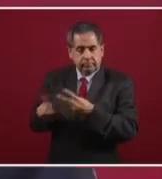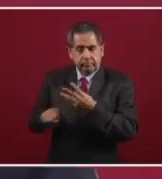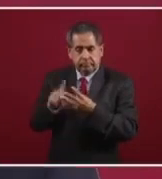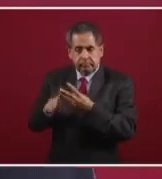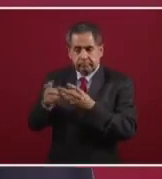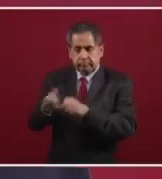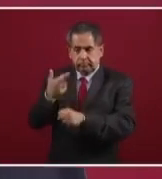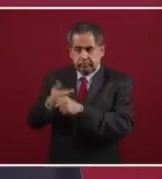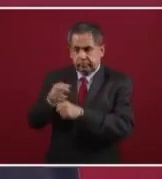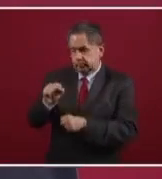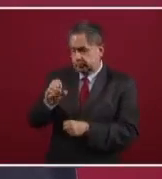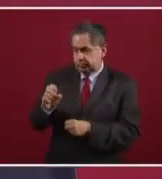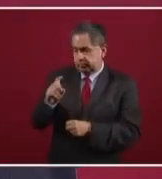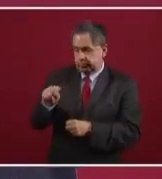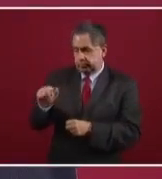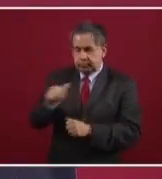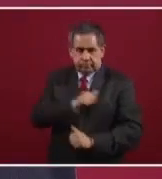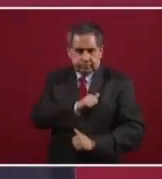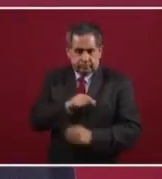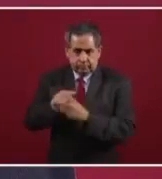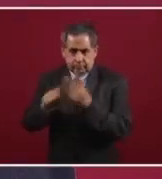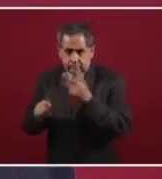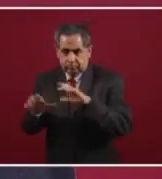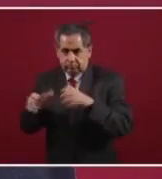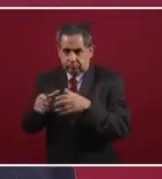y el secretario de la Defensa.